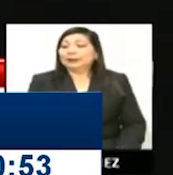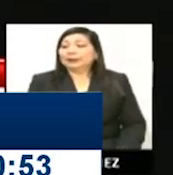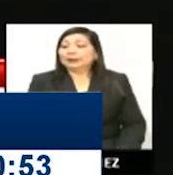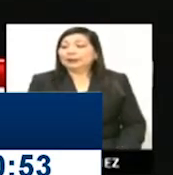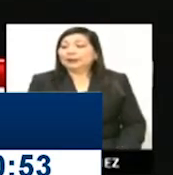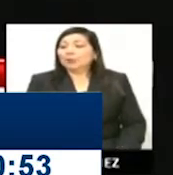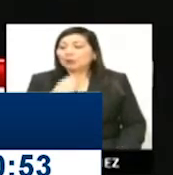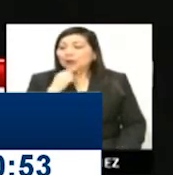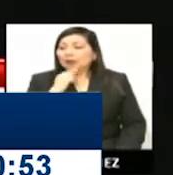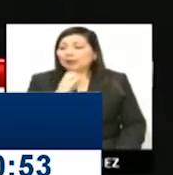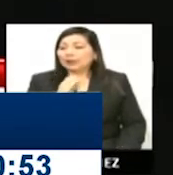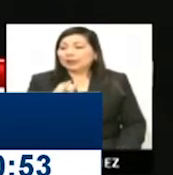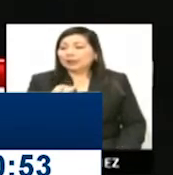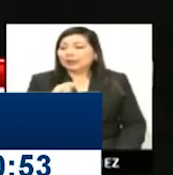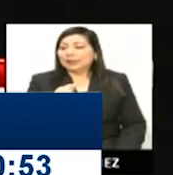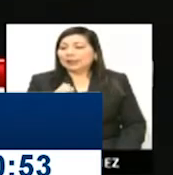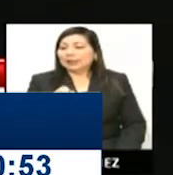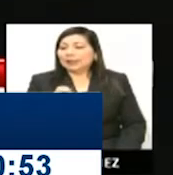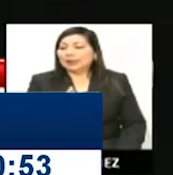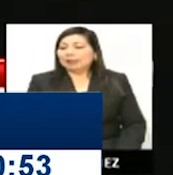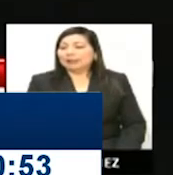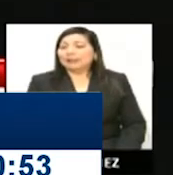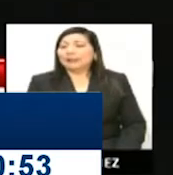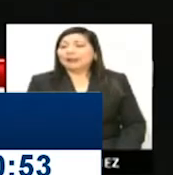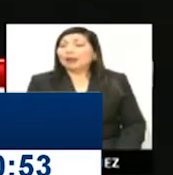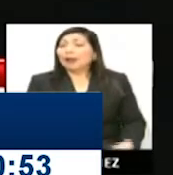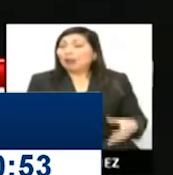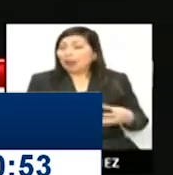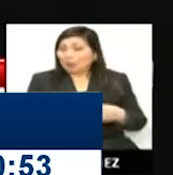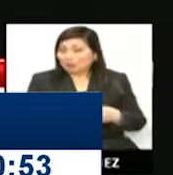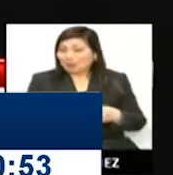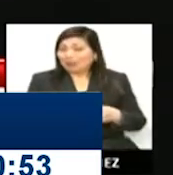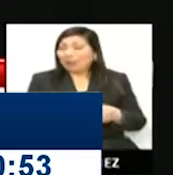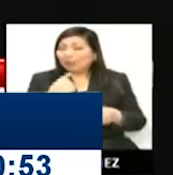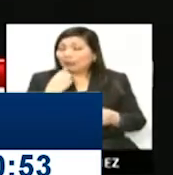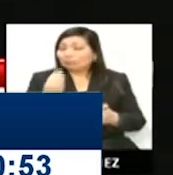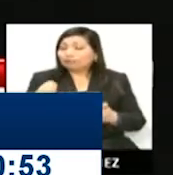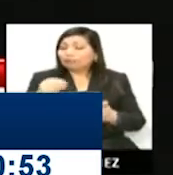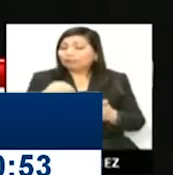este video que se está proyectando en estos momentos.